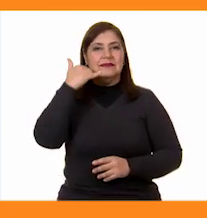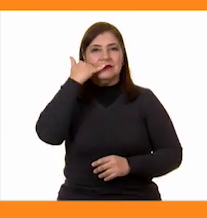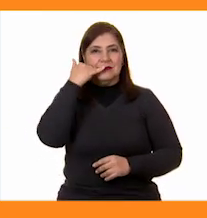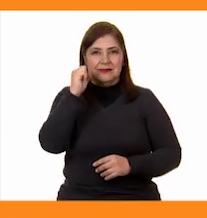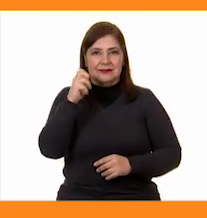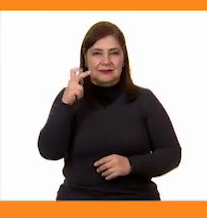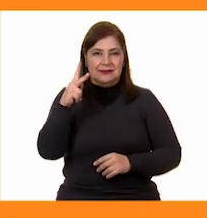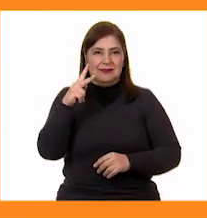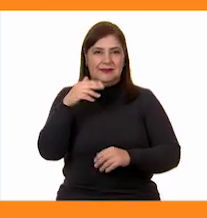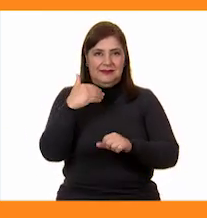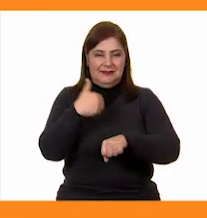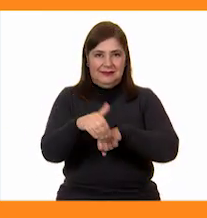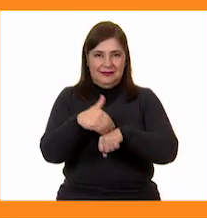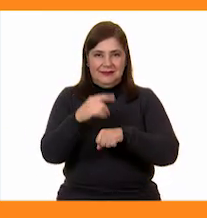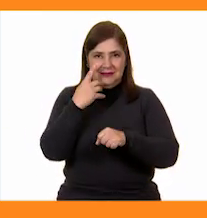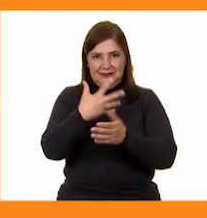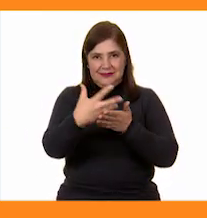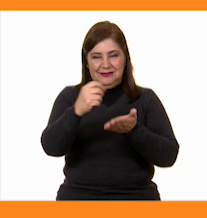Educatel